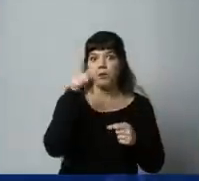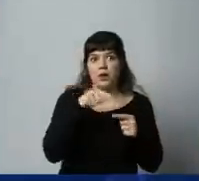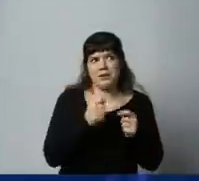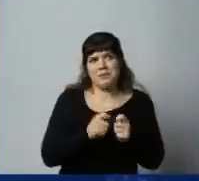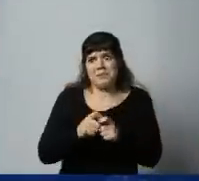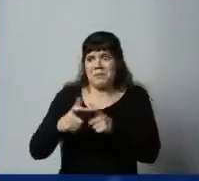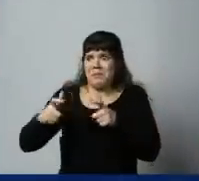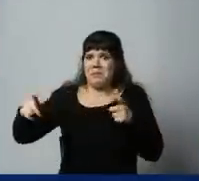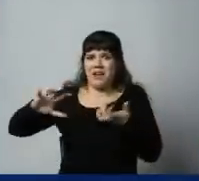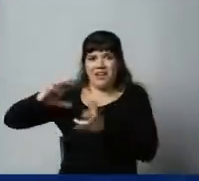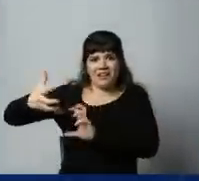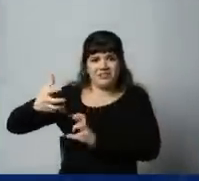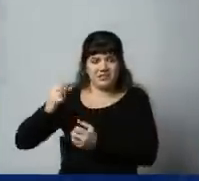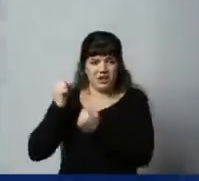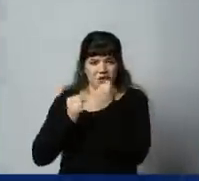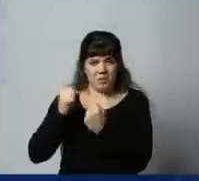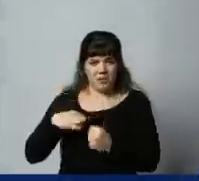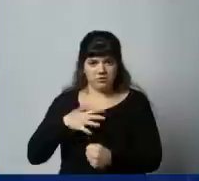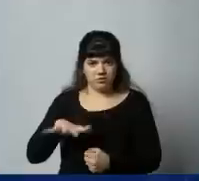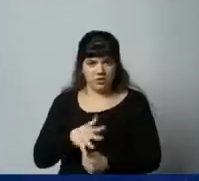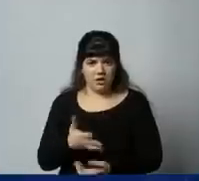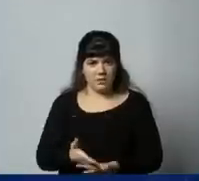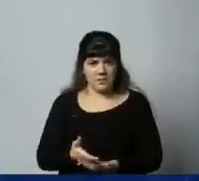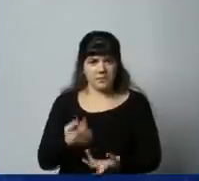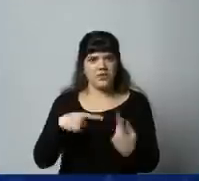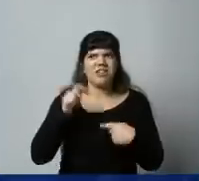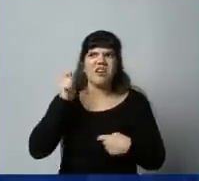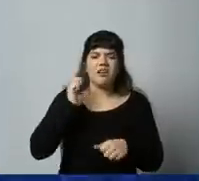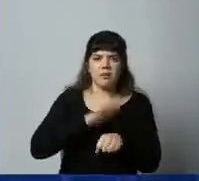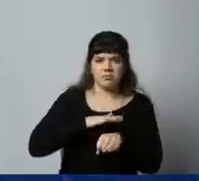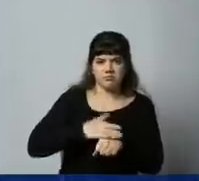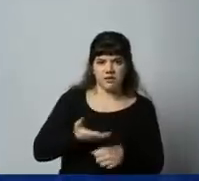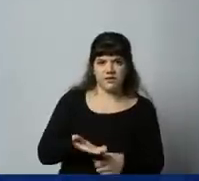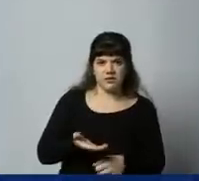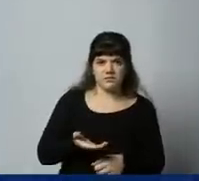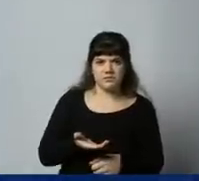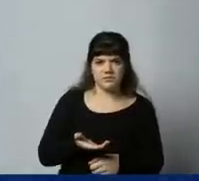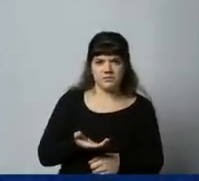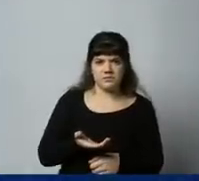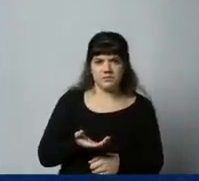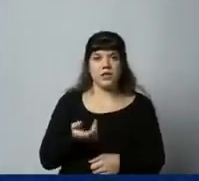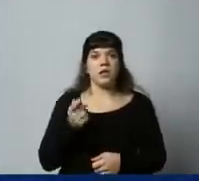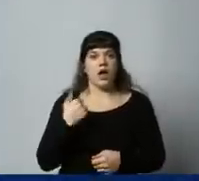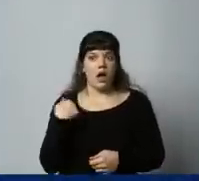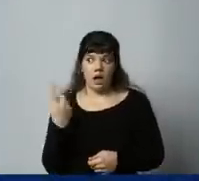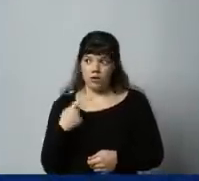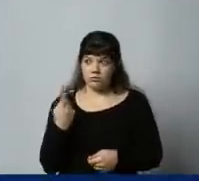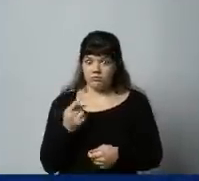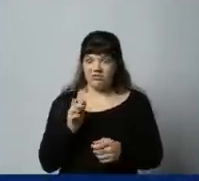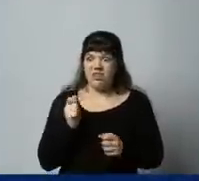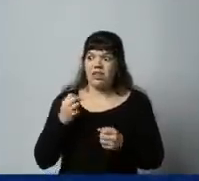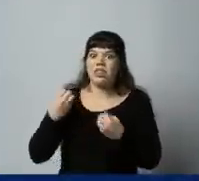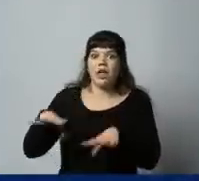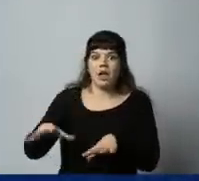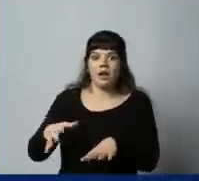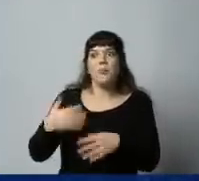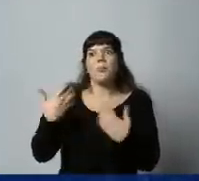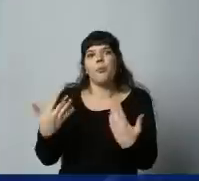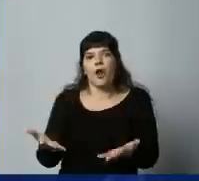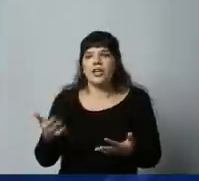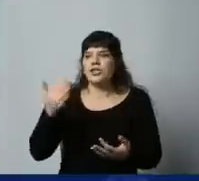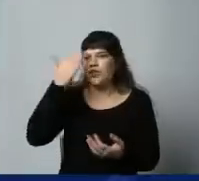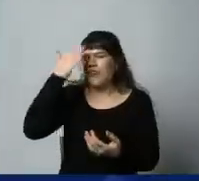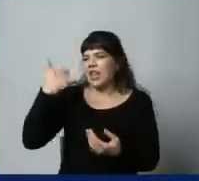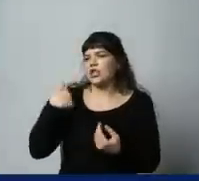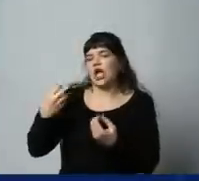una mayor crisis económica y social entonces quién es el responsable los que nos dejaron el país así por eso lo condenamos y